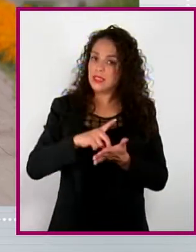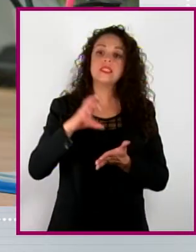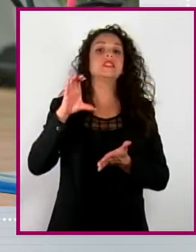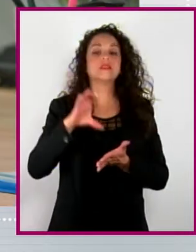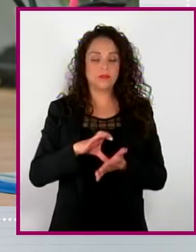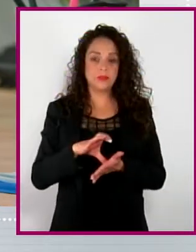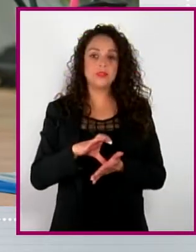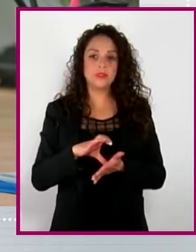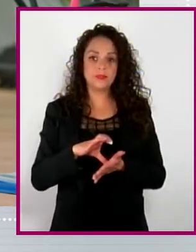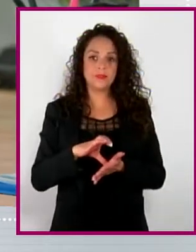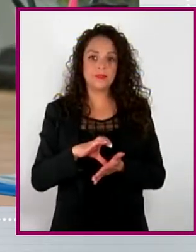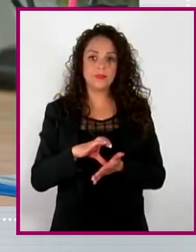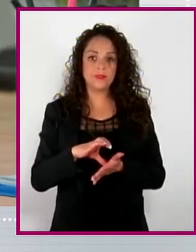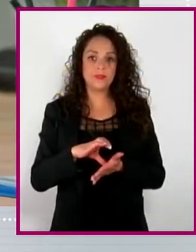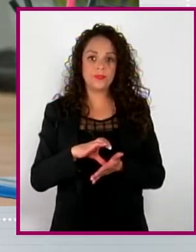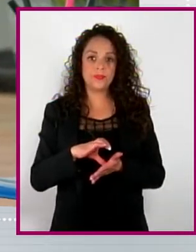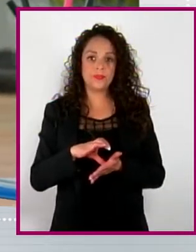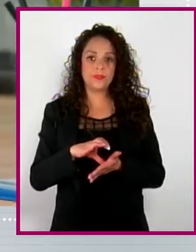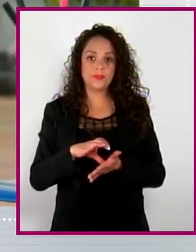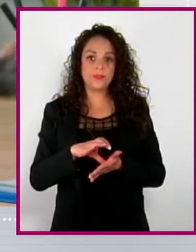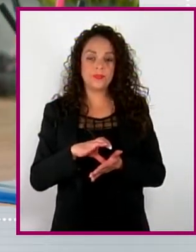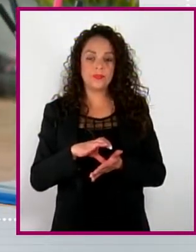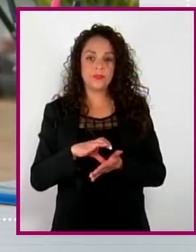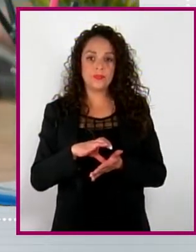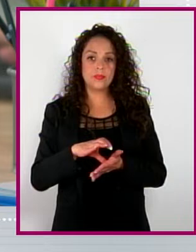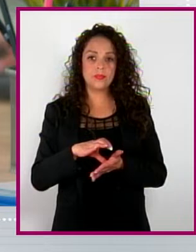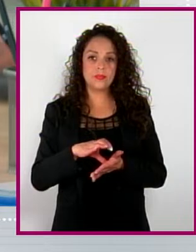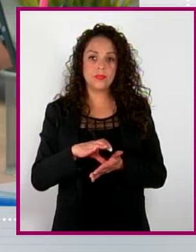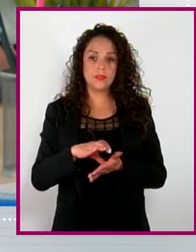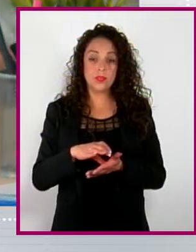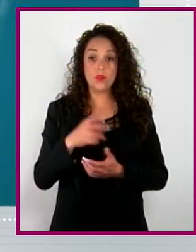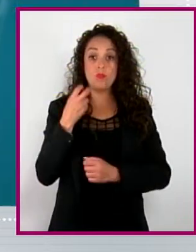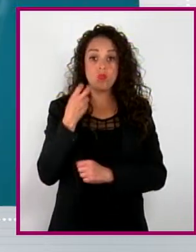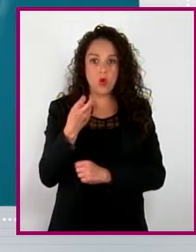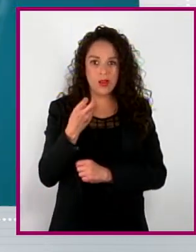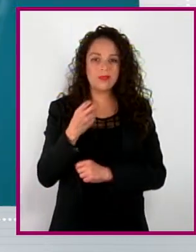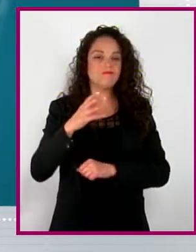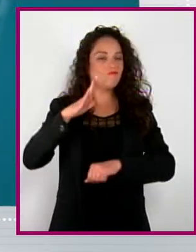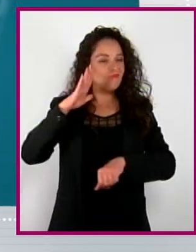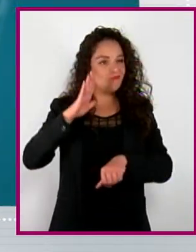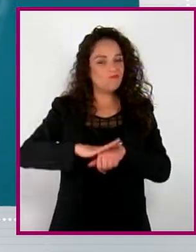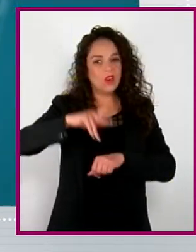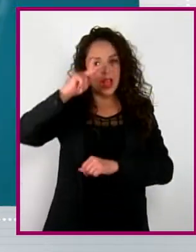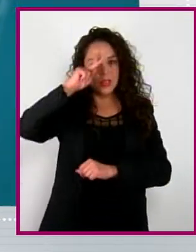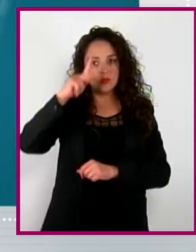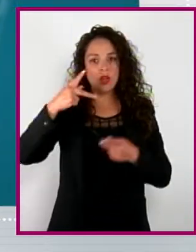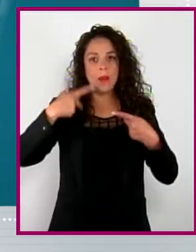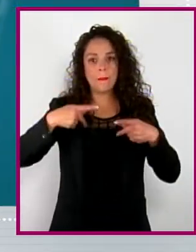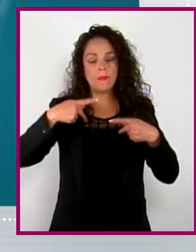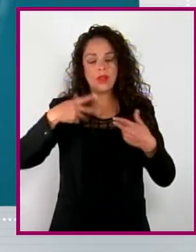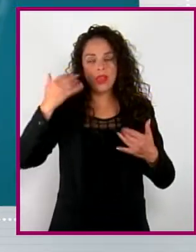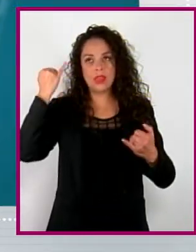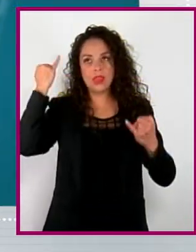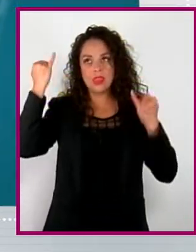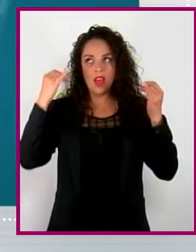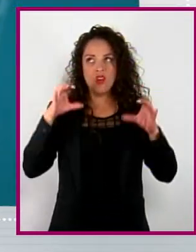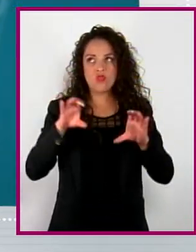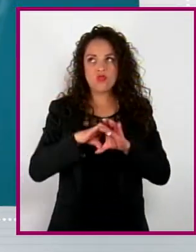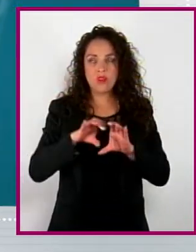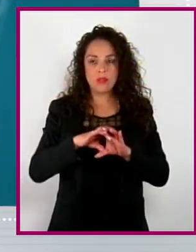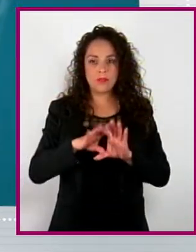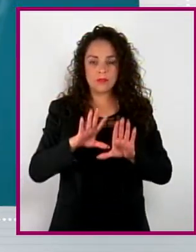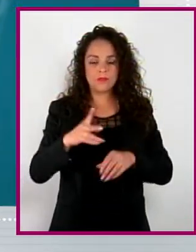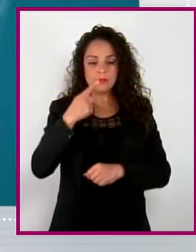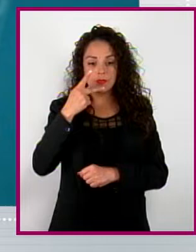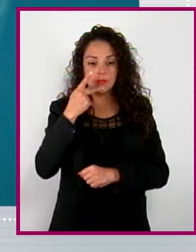entonces todavía se vuelve un mayor tabú. Hablemos de discapacidad. Hay muchos